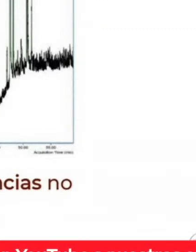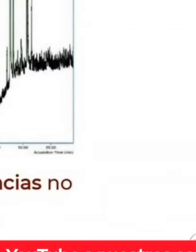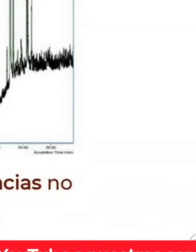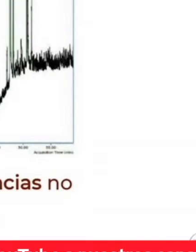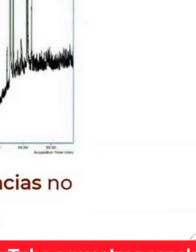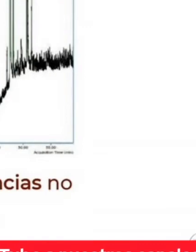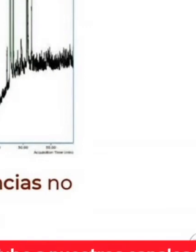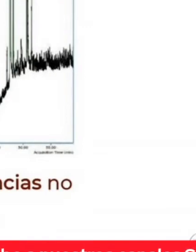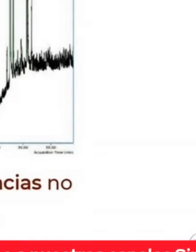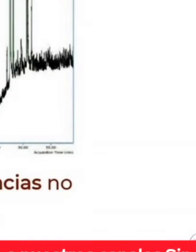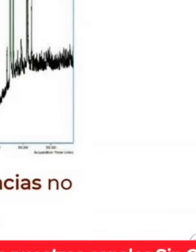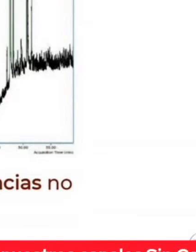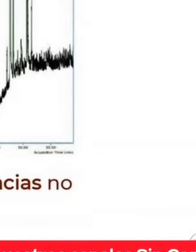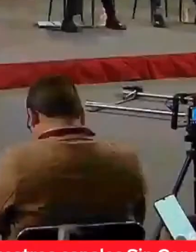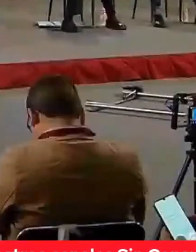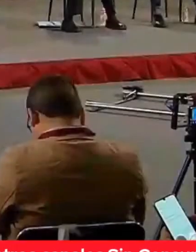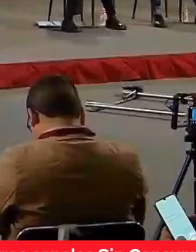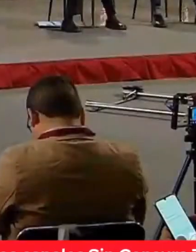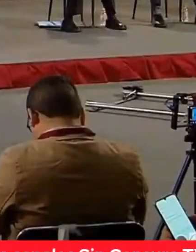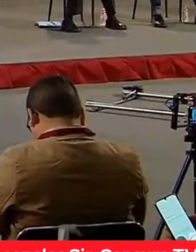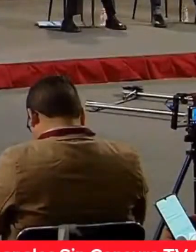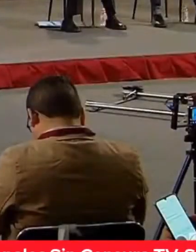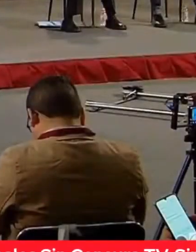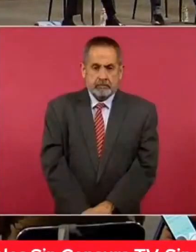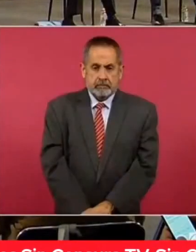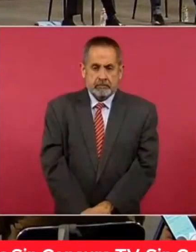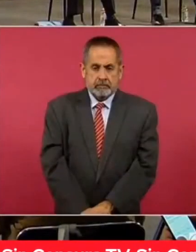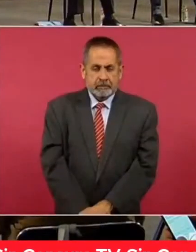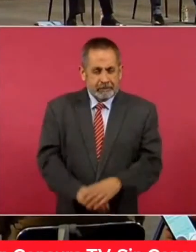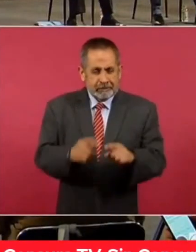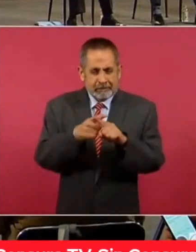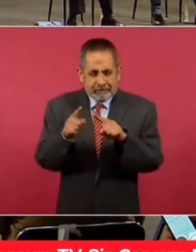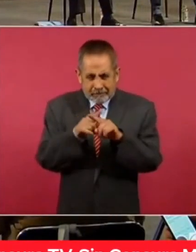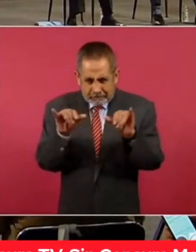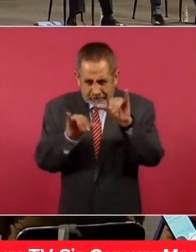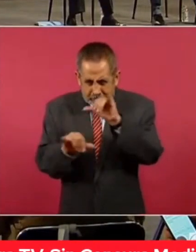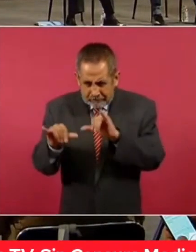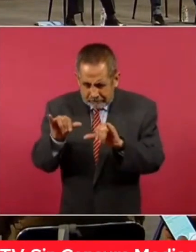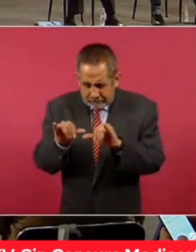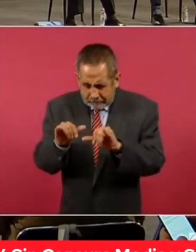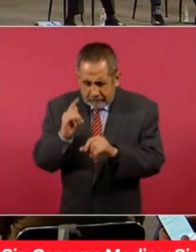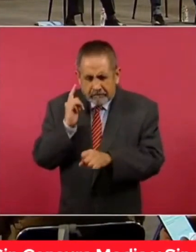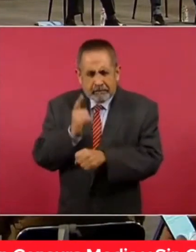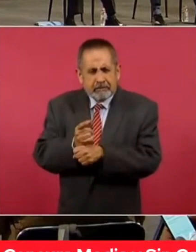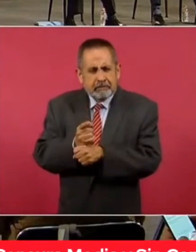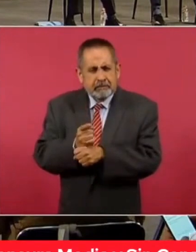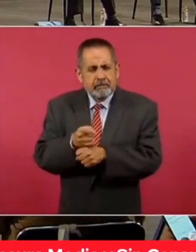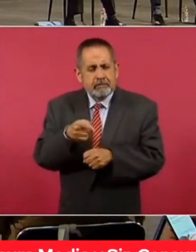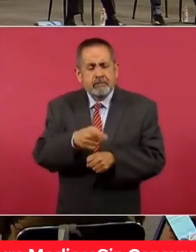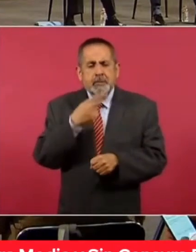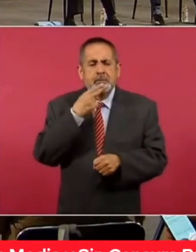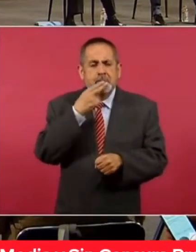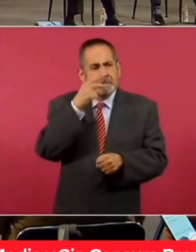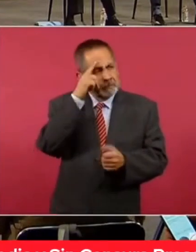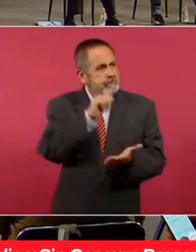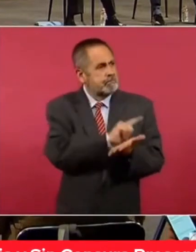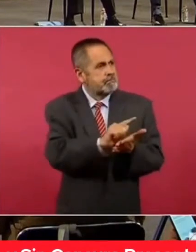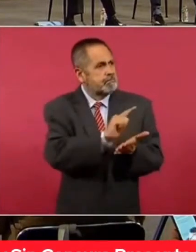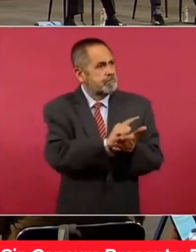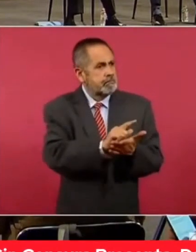alcohol bencílico, normalmente encontradas en jabones o productos para limpieza. Siguiente.